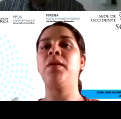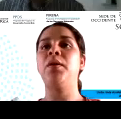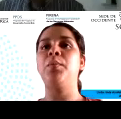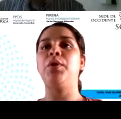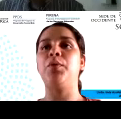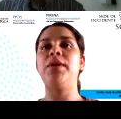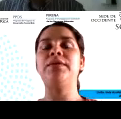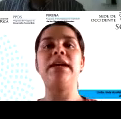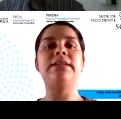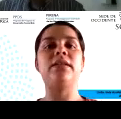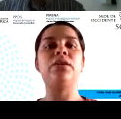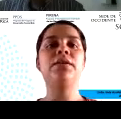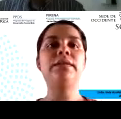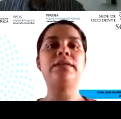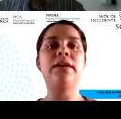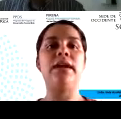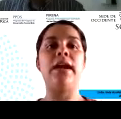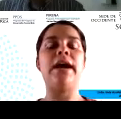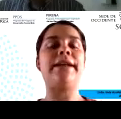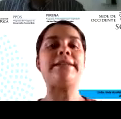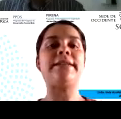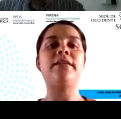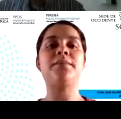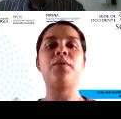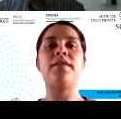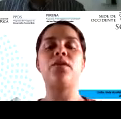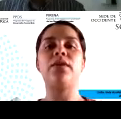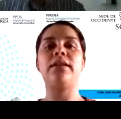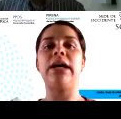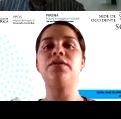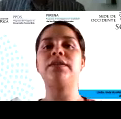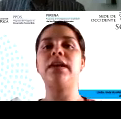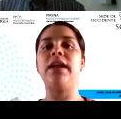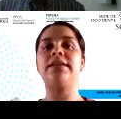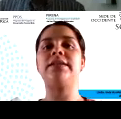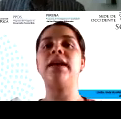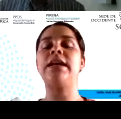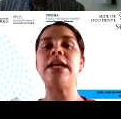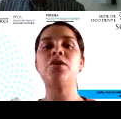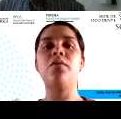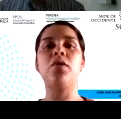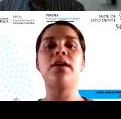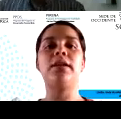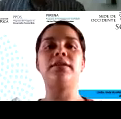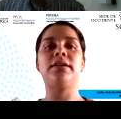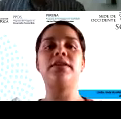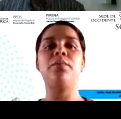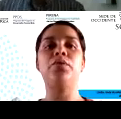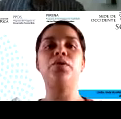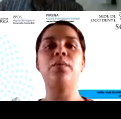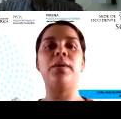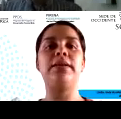Gracias. Bueno, muy buenos días a todos. Agradecerles por estar conectados en este quinto bloque del